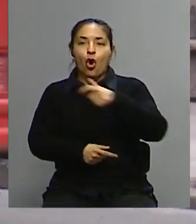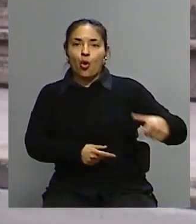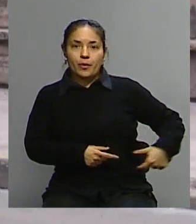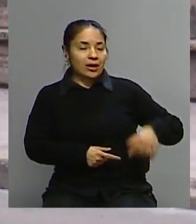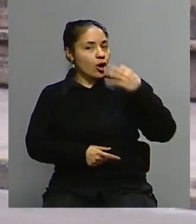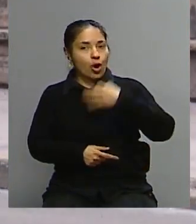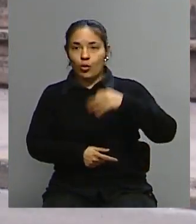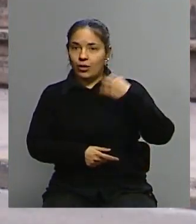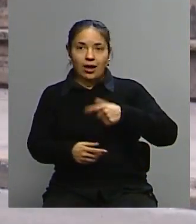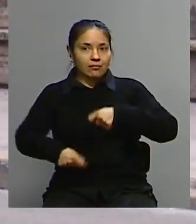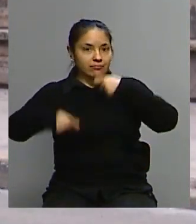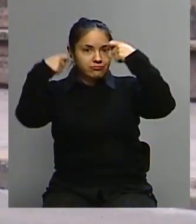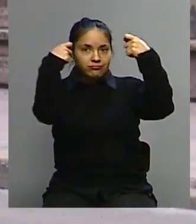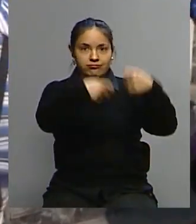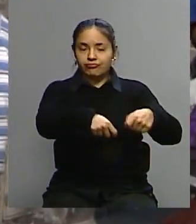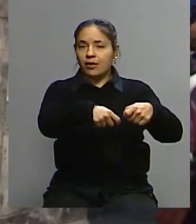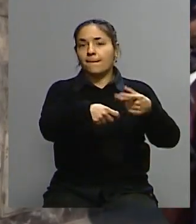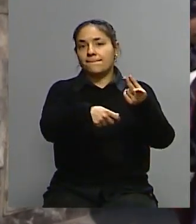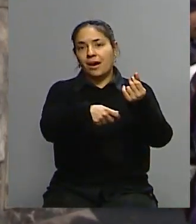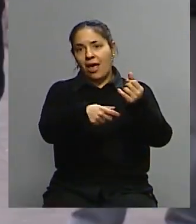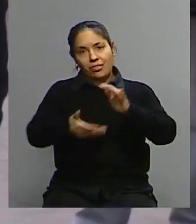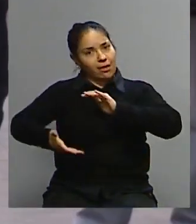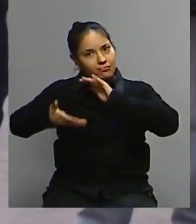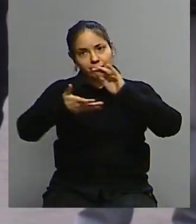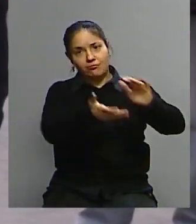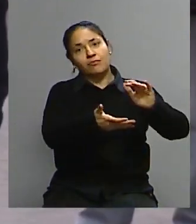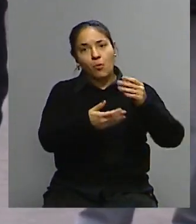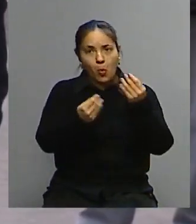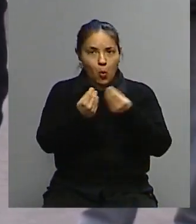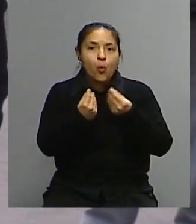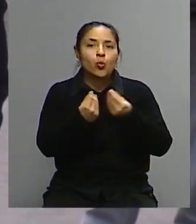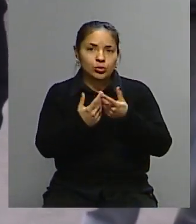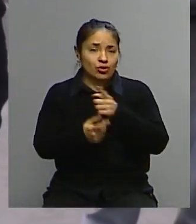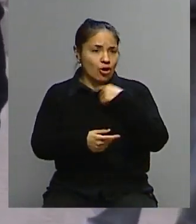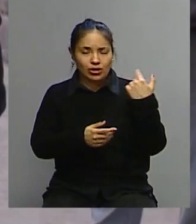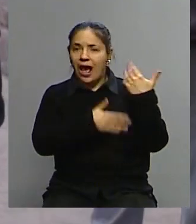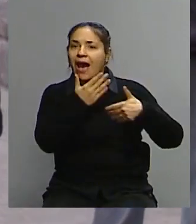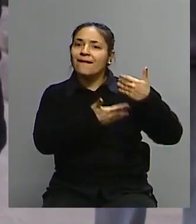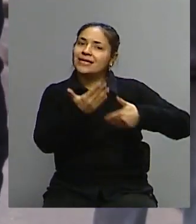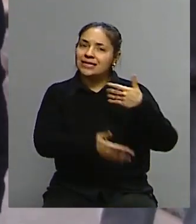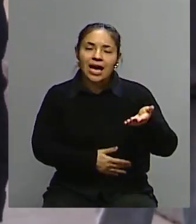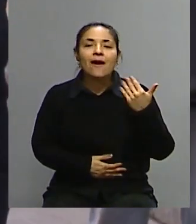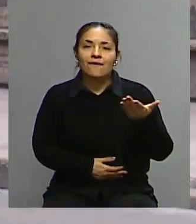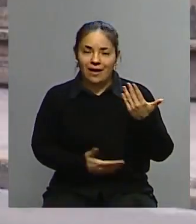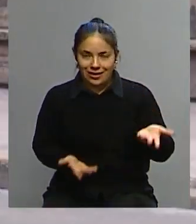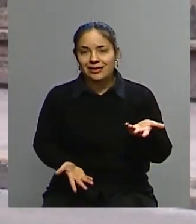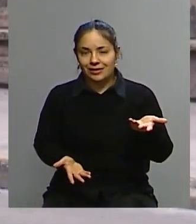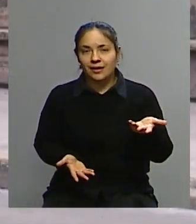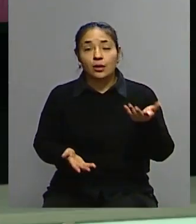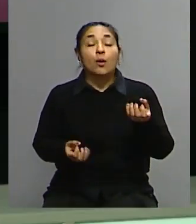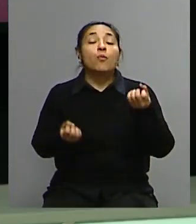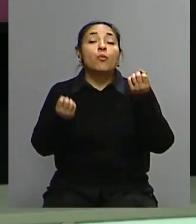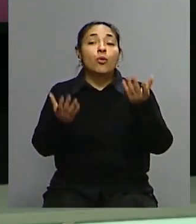invertir mucho dinero en relación a eso. Es algo en lo cual nosotros tenemos que avanzar mucho, porque eso evita